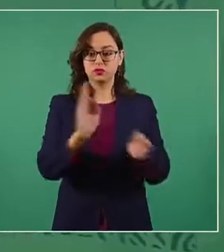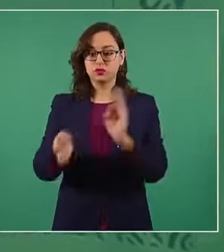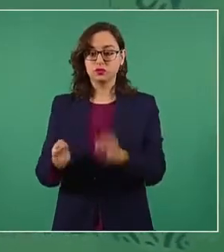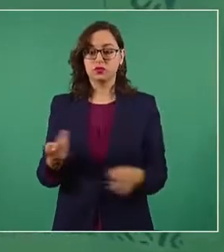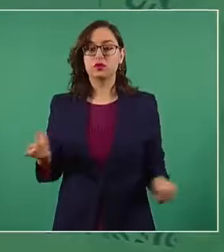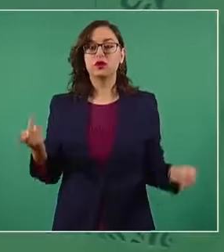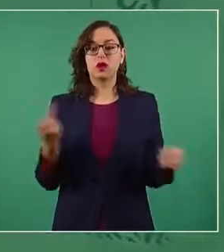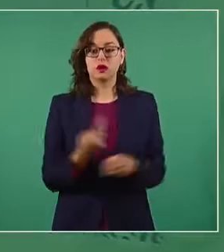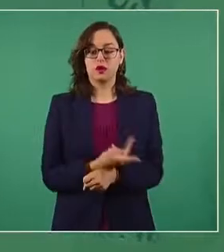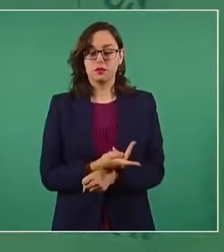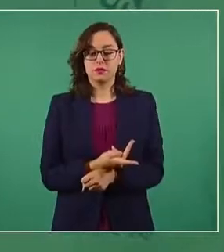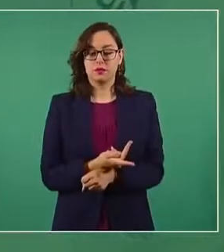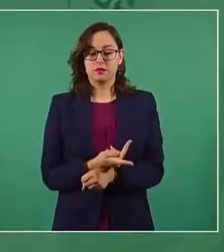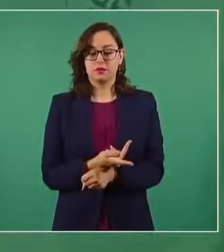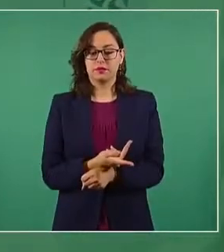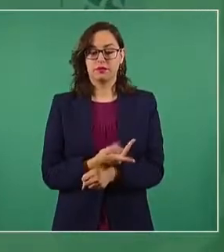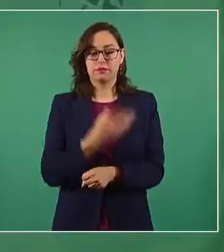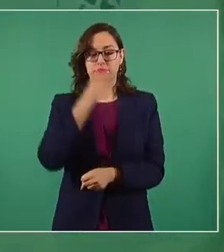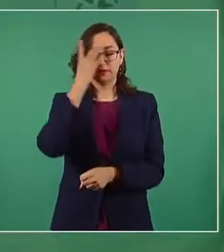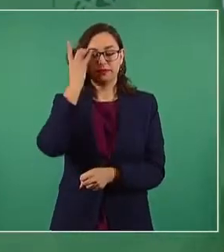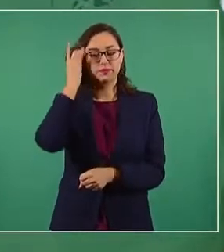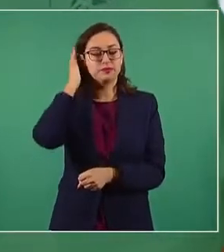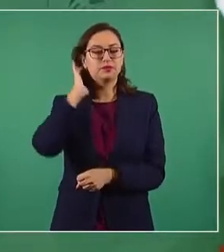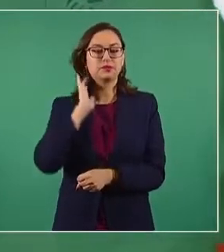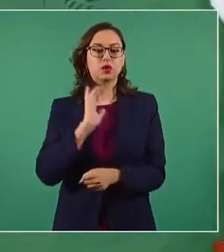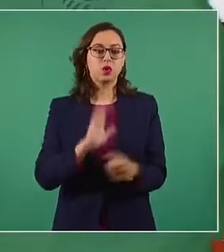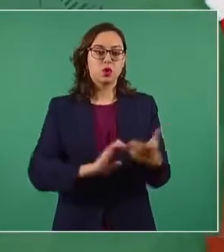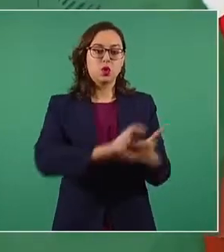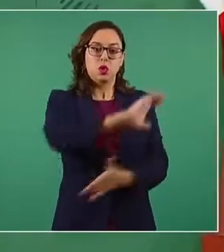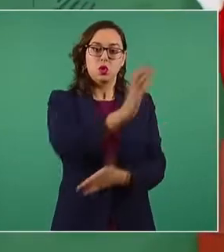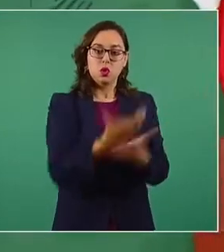pues conseguían un contrato.